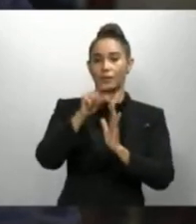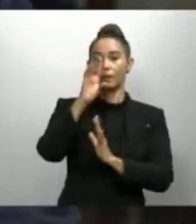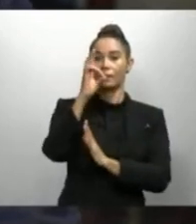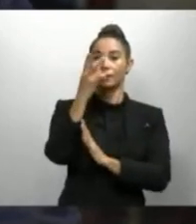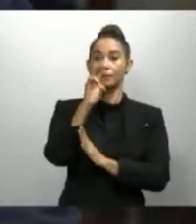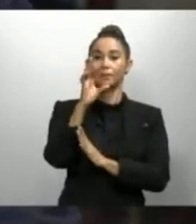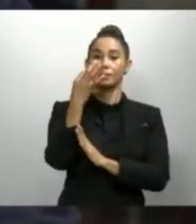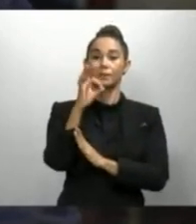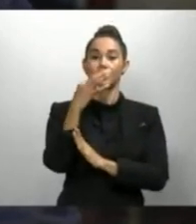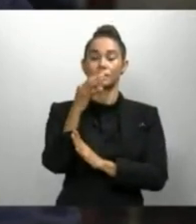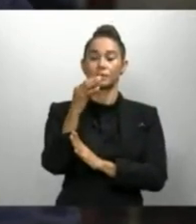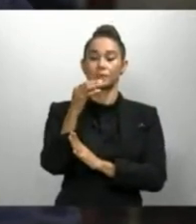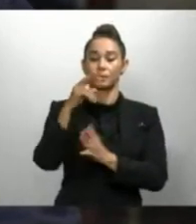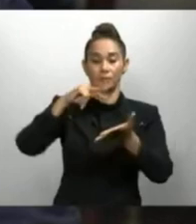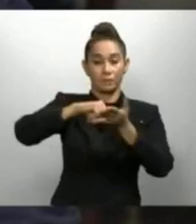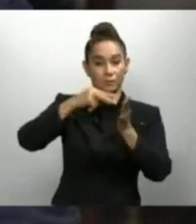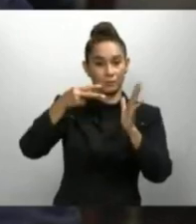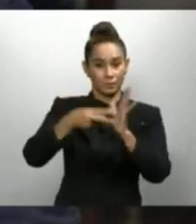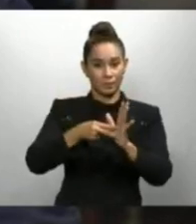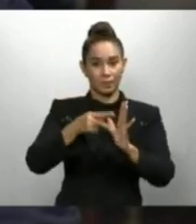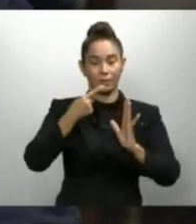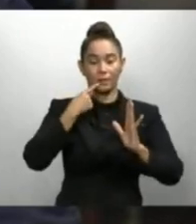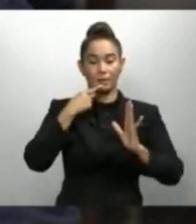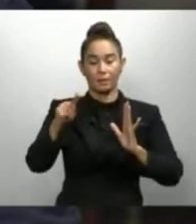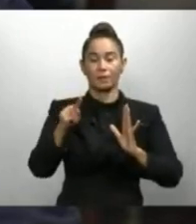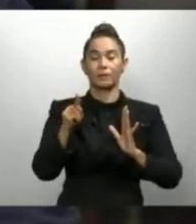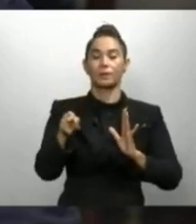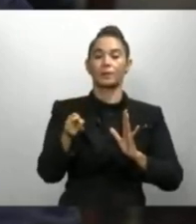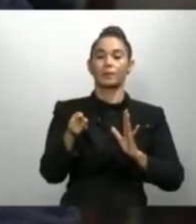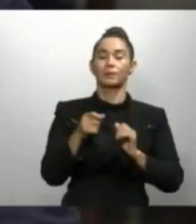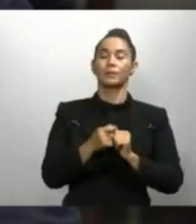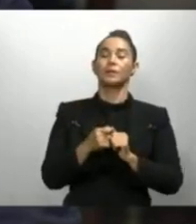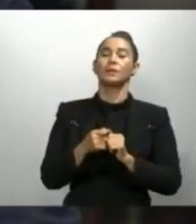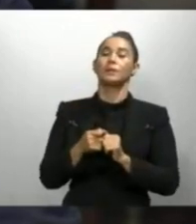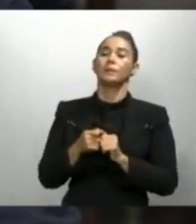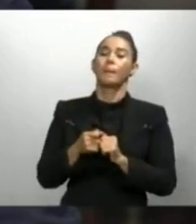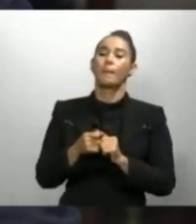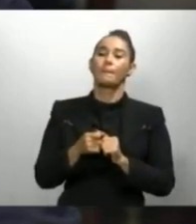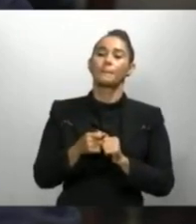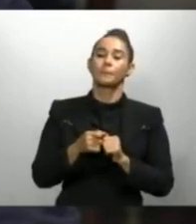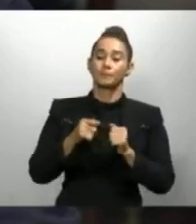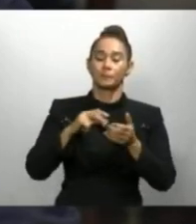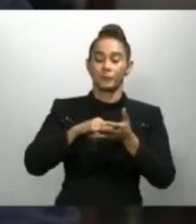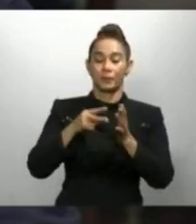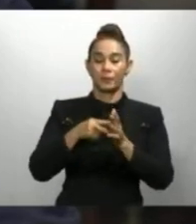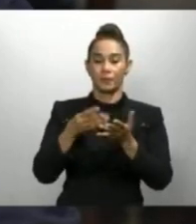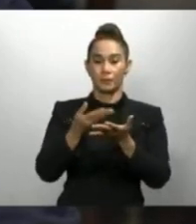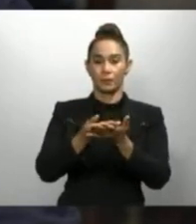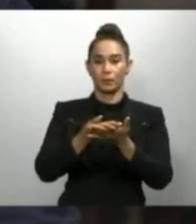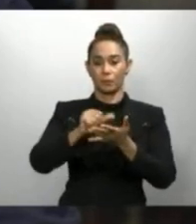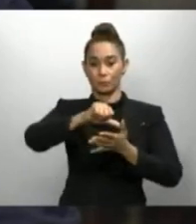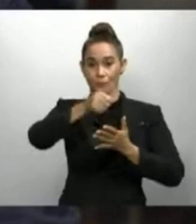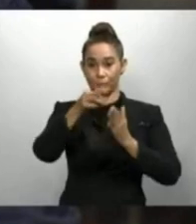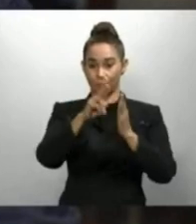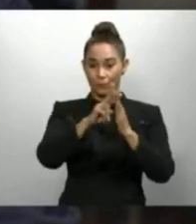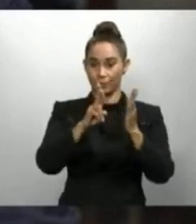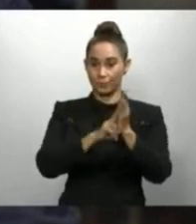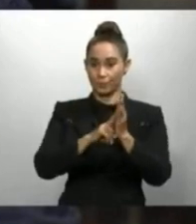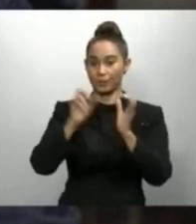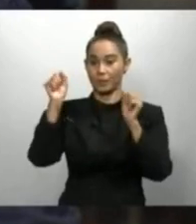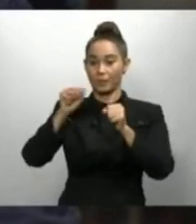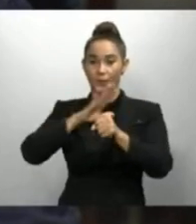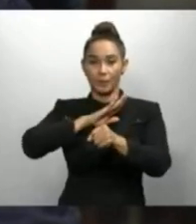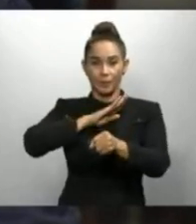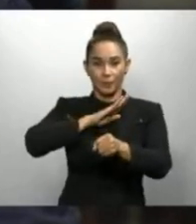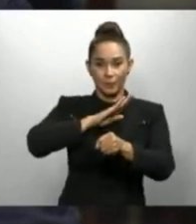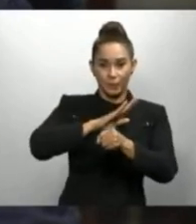1719, lo que otorgará a los órganos reguladores competentes herramientas adicionales para el cumplimiento a